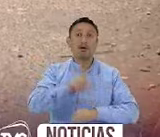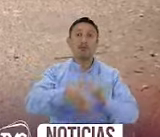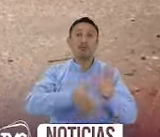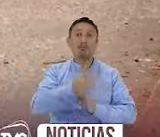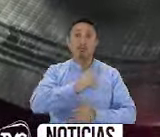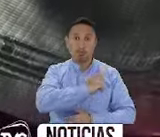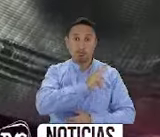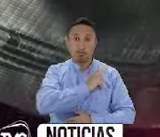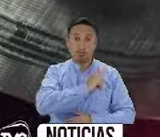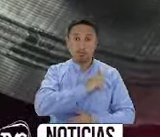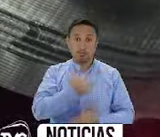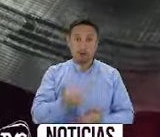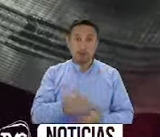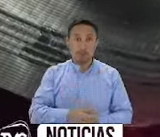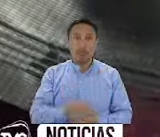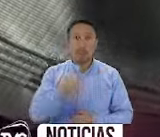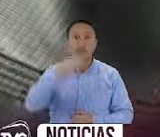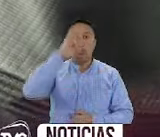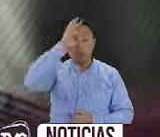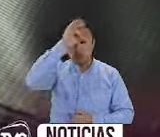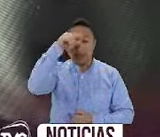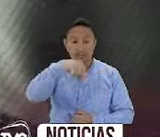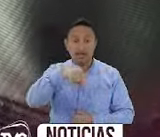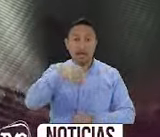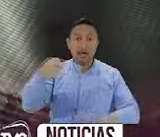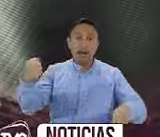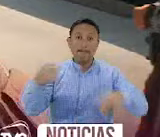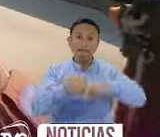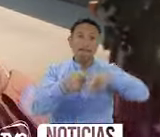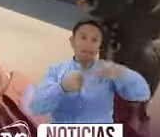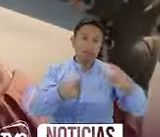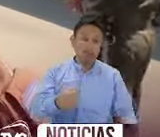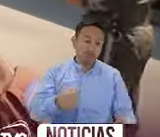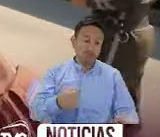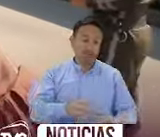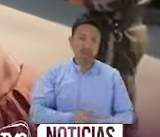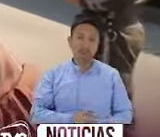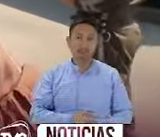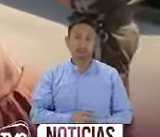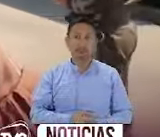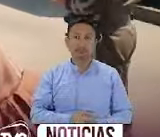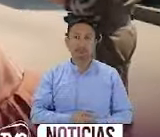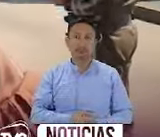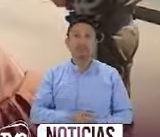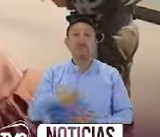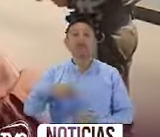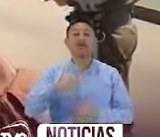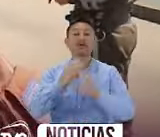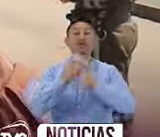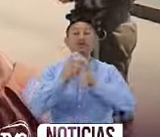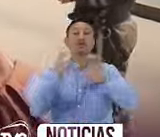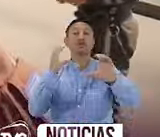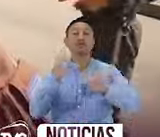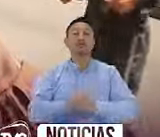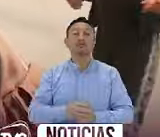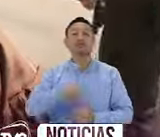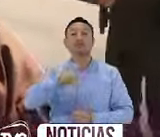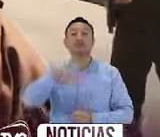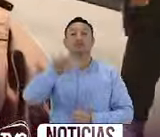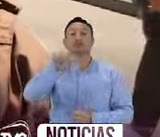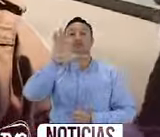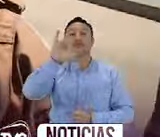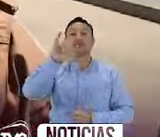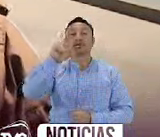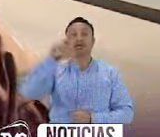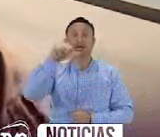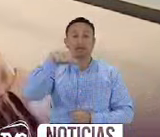sin pensar que la muerte lo estaba esperando. Un atropello entre un vehículo tipo bus de la Cooperativa Latina, que le atropella a una